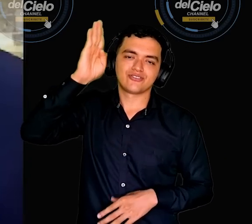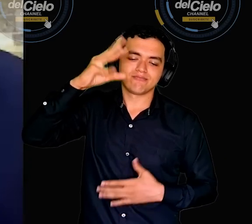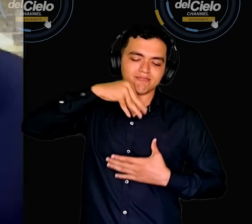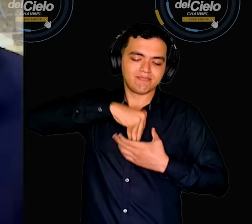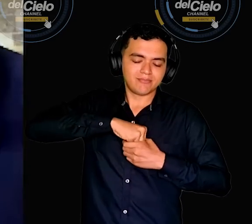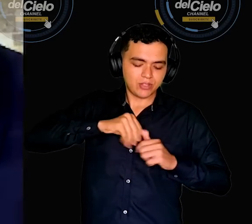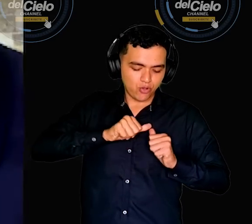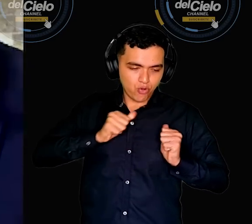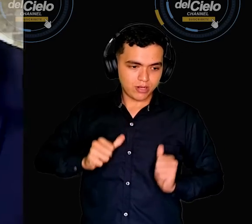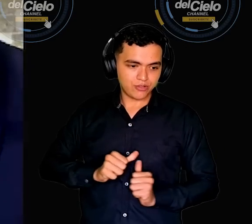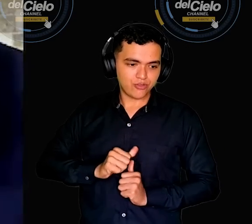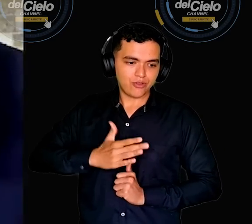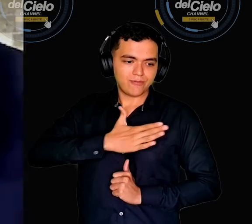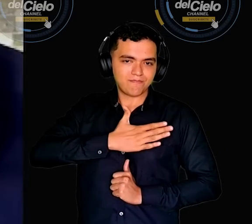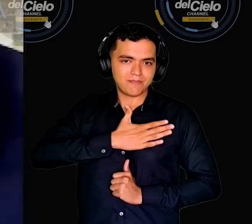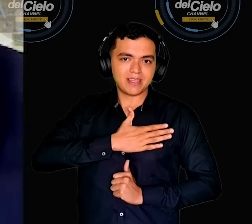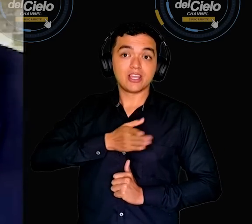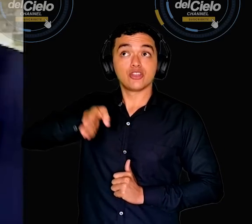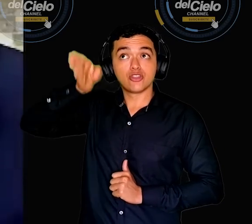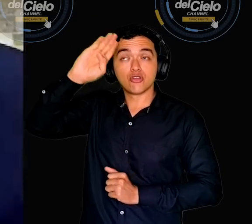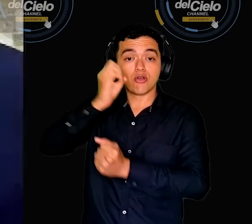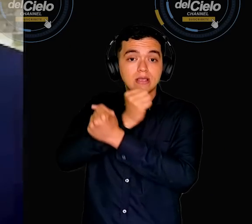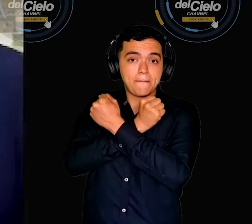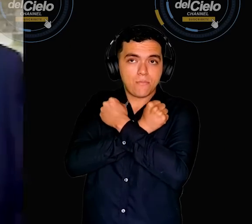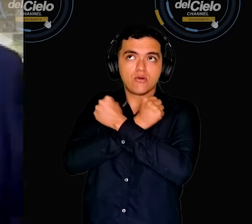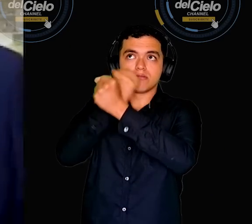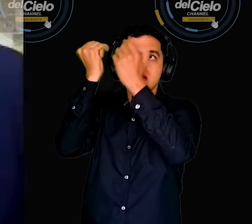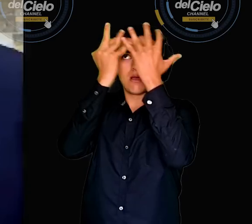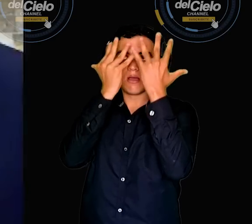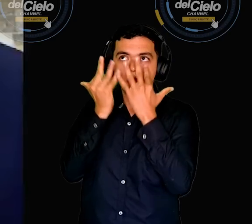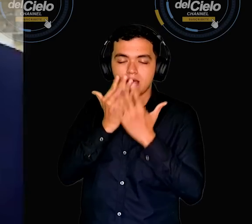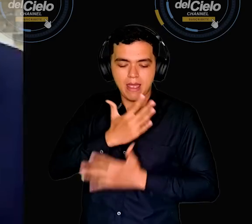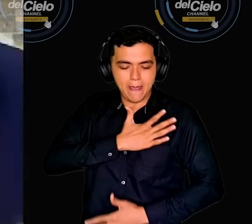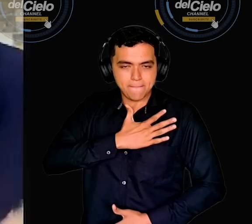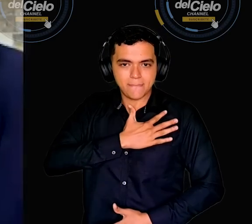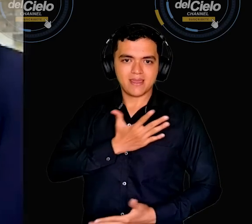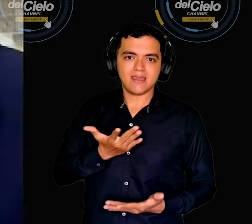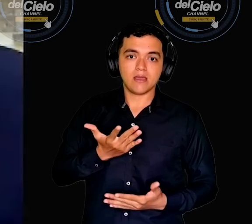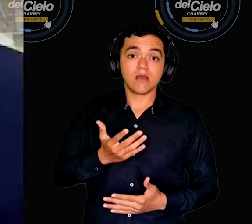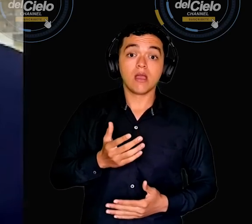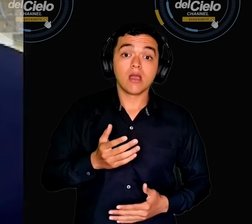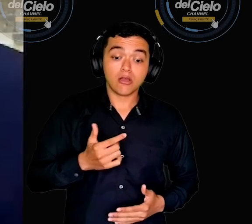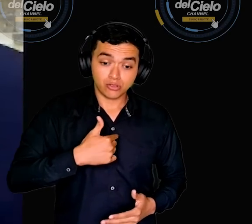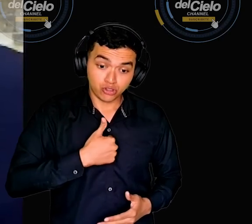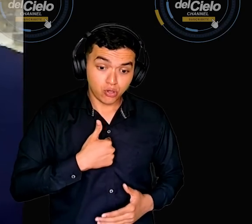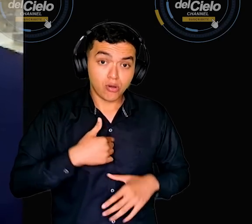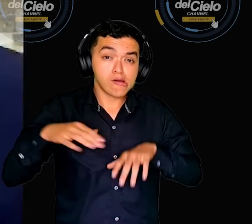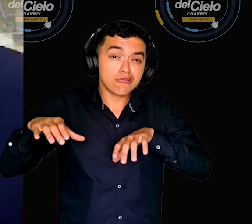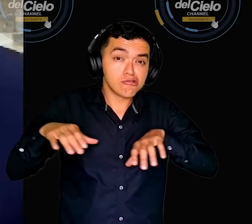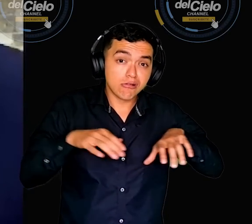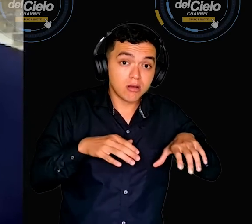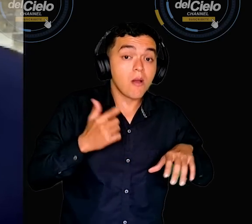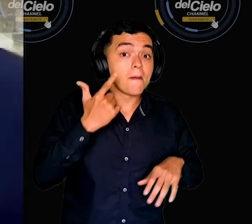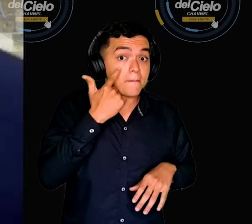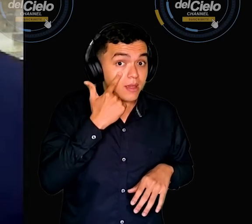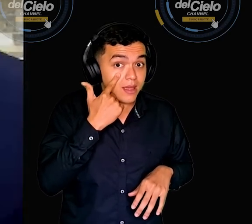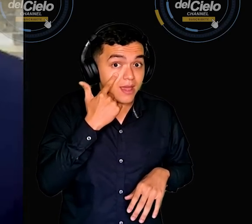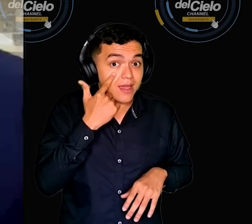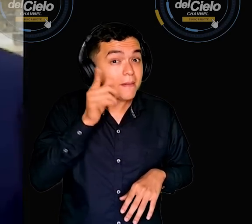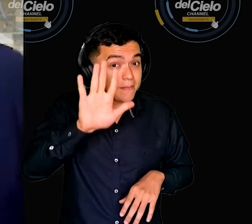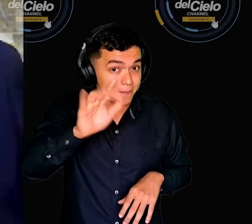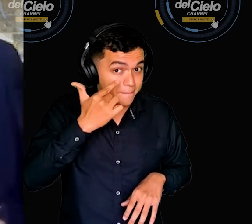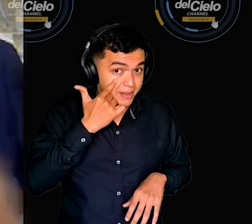unido a Él o que no lo amo porque me hizo algo malo. Porque le dice, no, si te hizo algo malo,